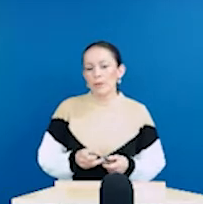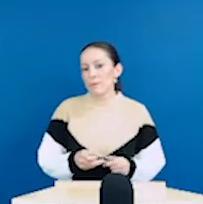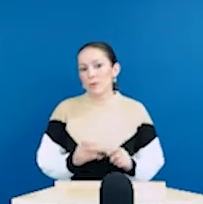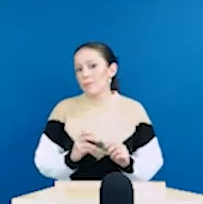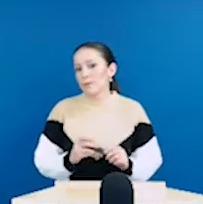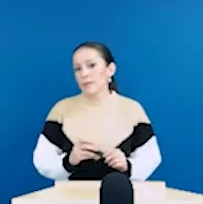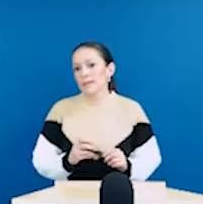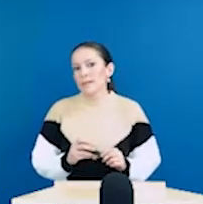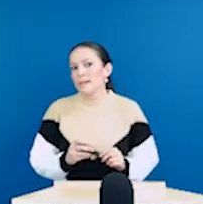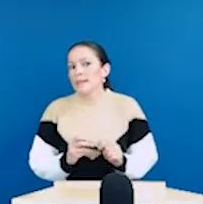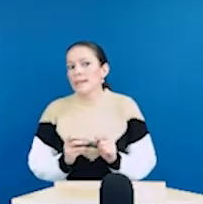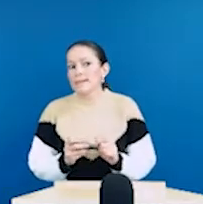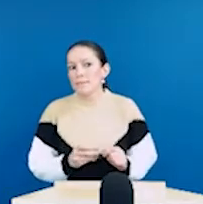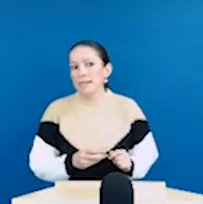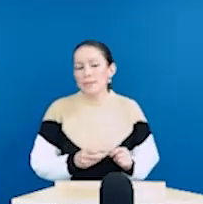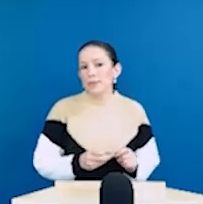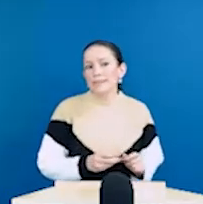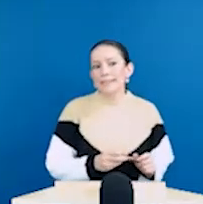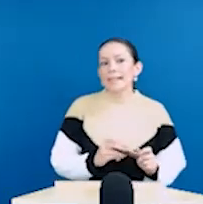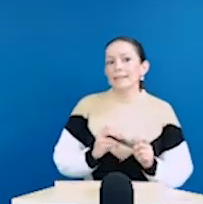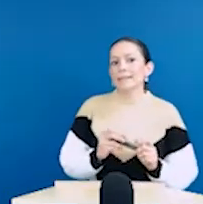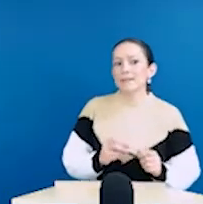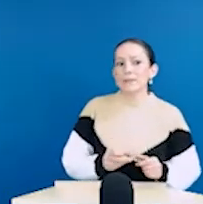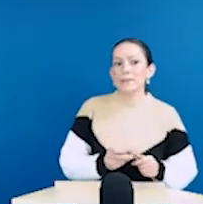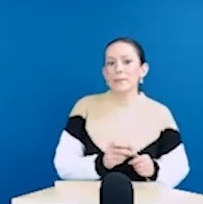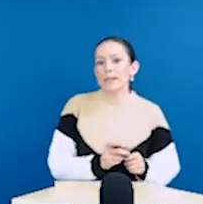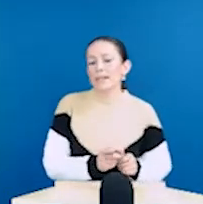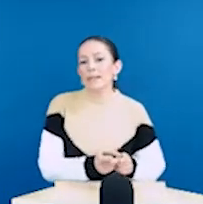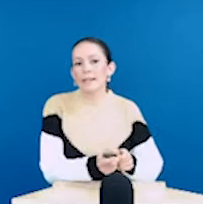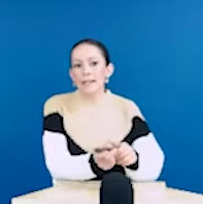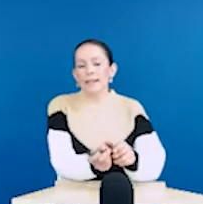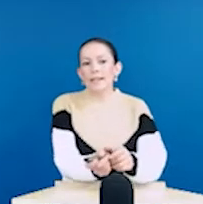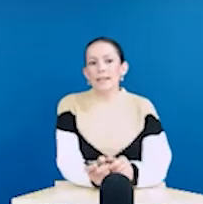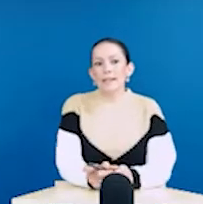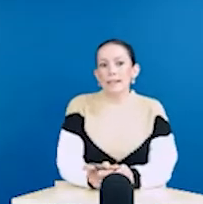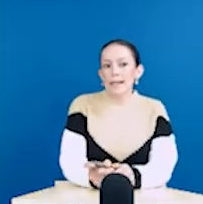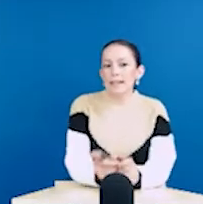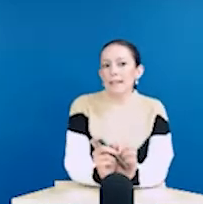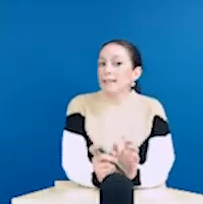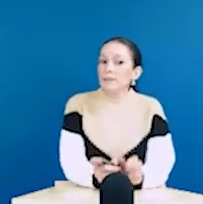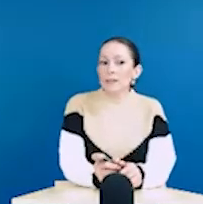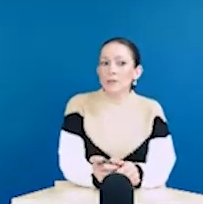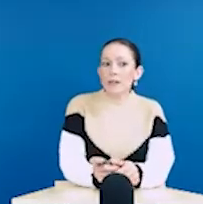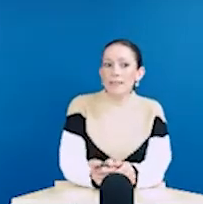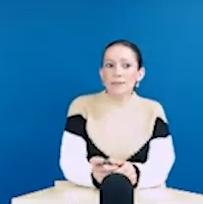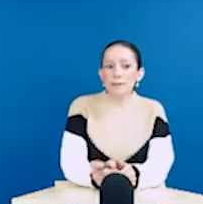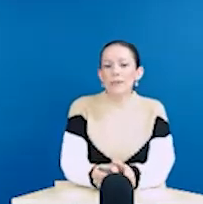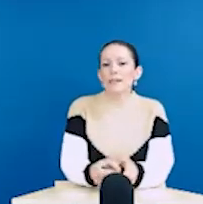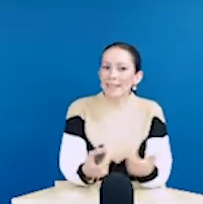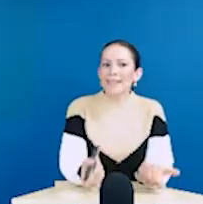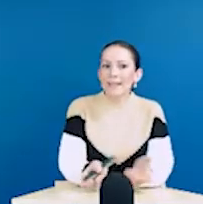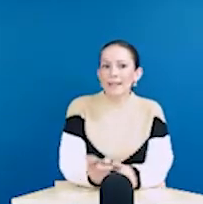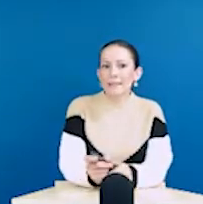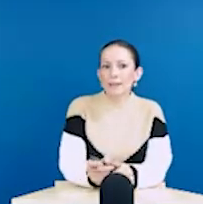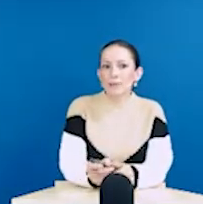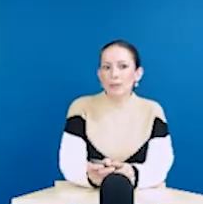es obvio, para muchas personas, el simple hecho de decir cáncer es una enfermedad que la gente dice es una cosa